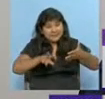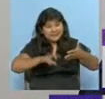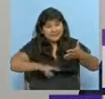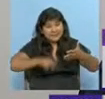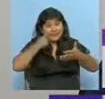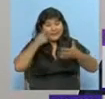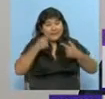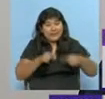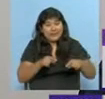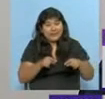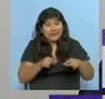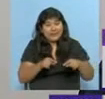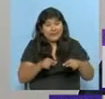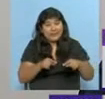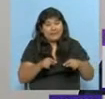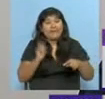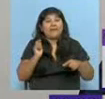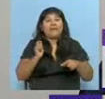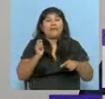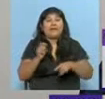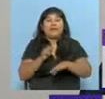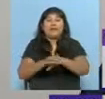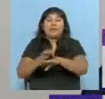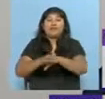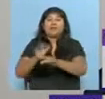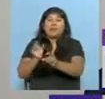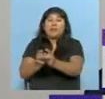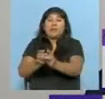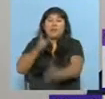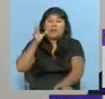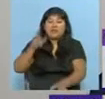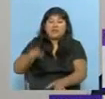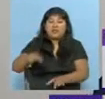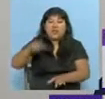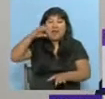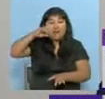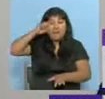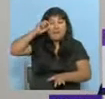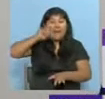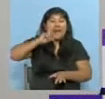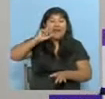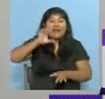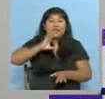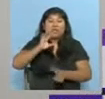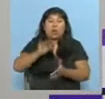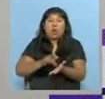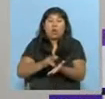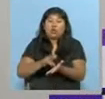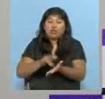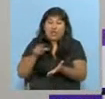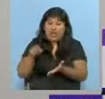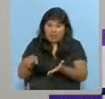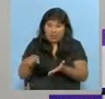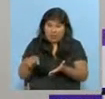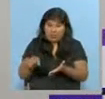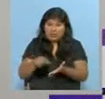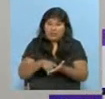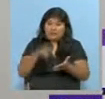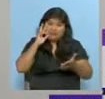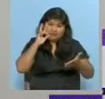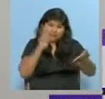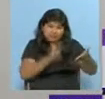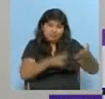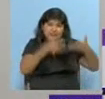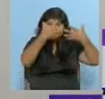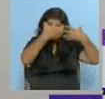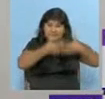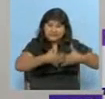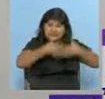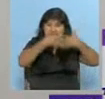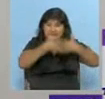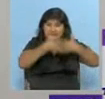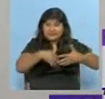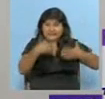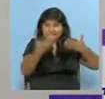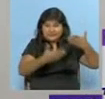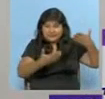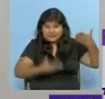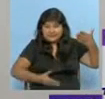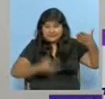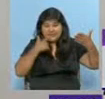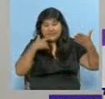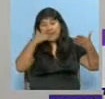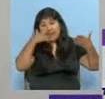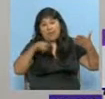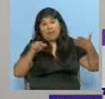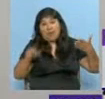a través de los peritos del Ministerio Público, los contadores, del equipo que tiene el doctor Lozano, y con